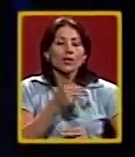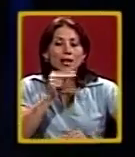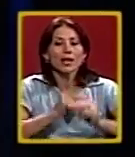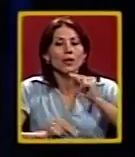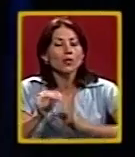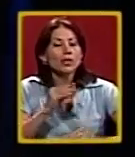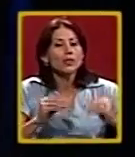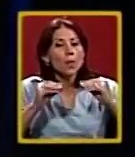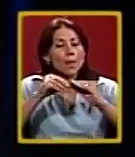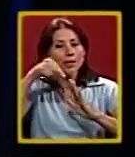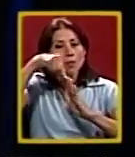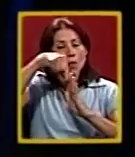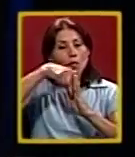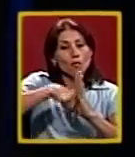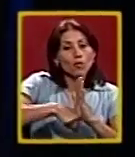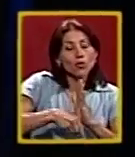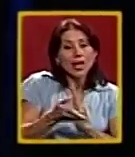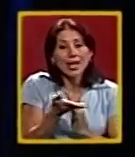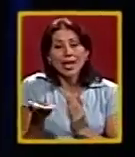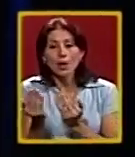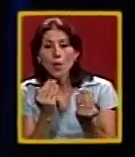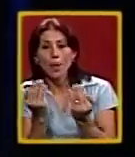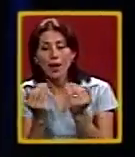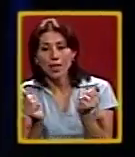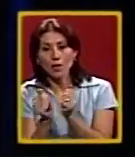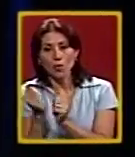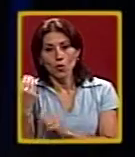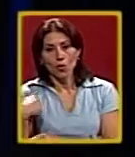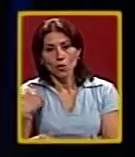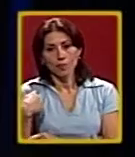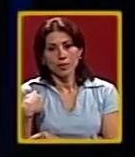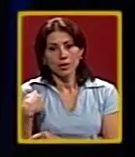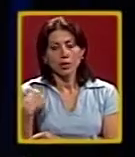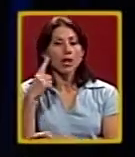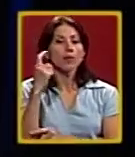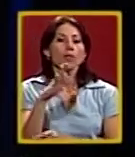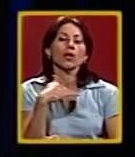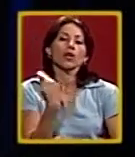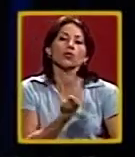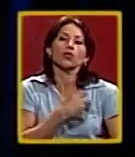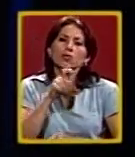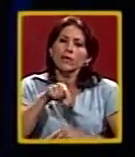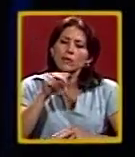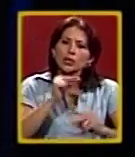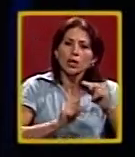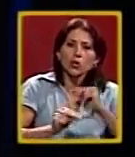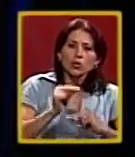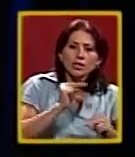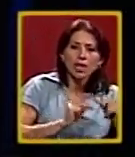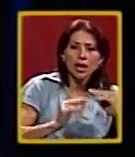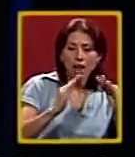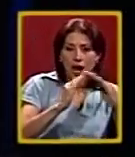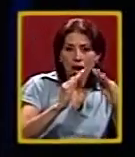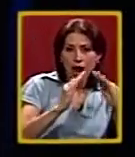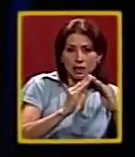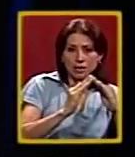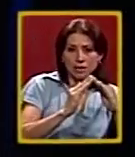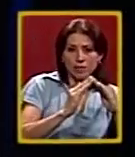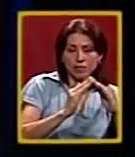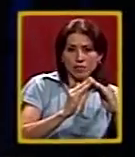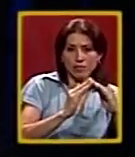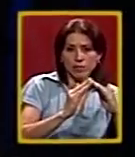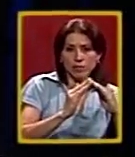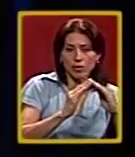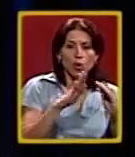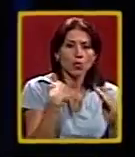más profunda que la de los compañeros, de los hombres, porque hemos tenido que negociar en la casa nuestro espacio,